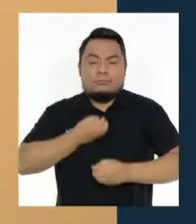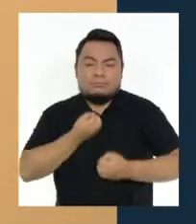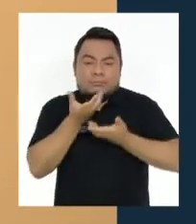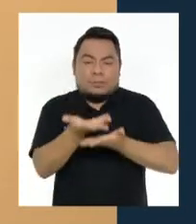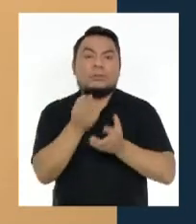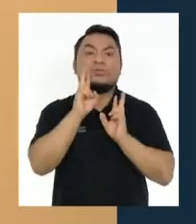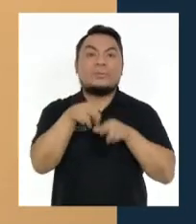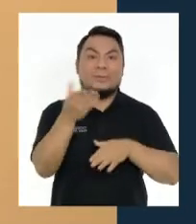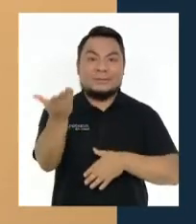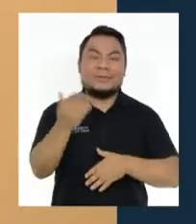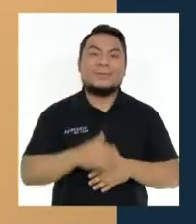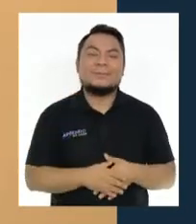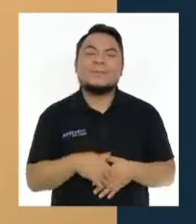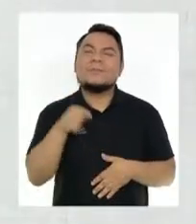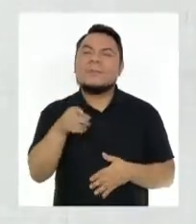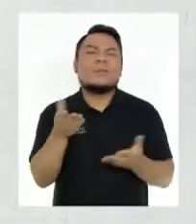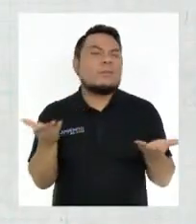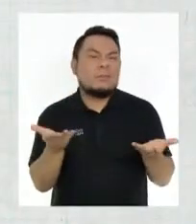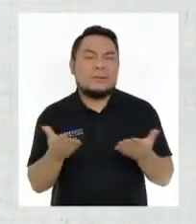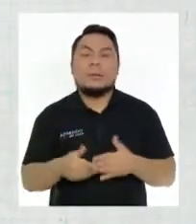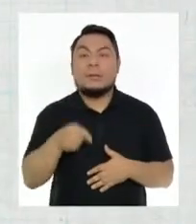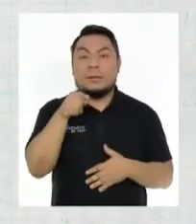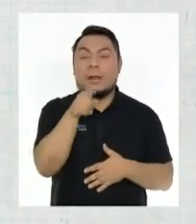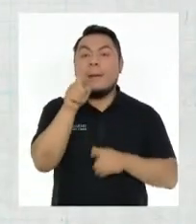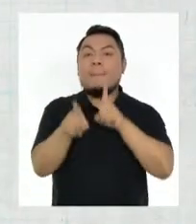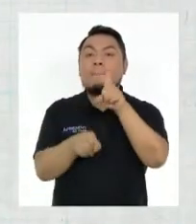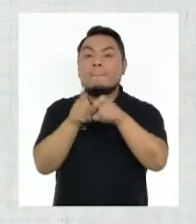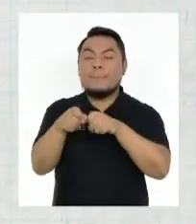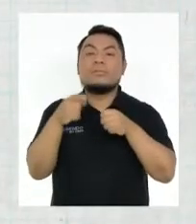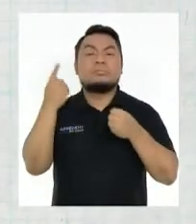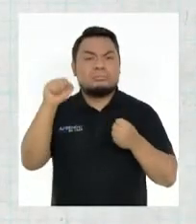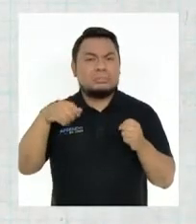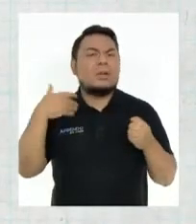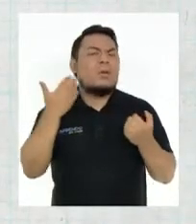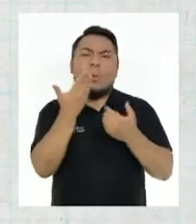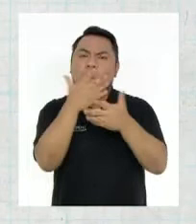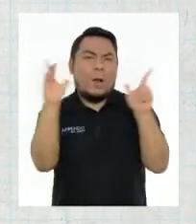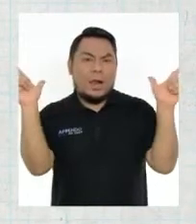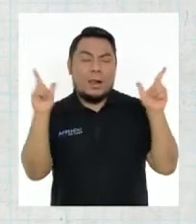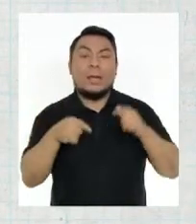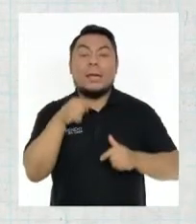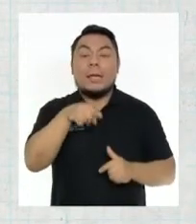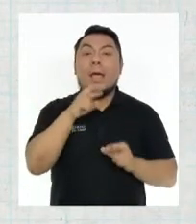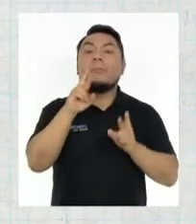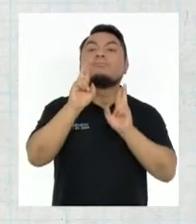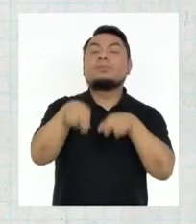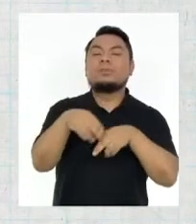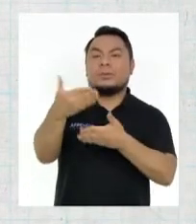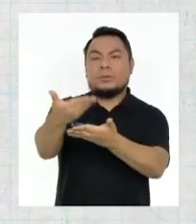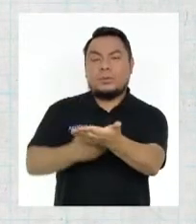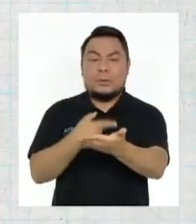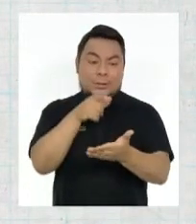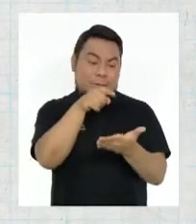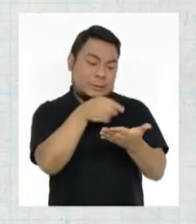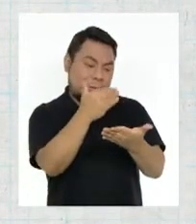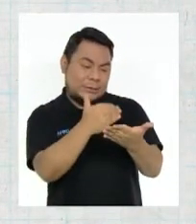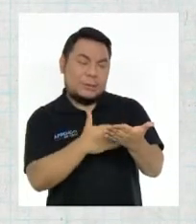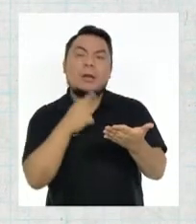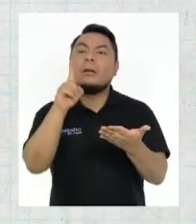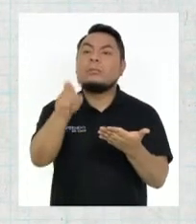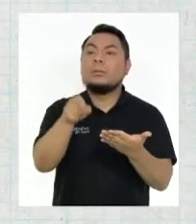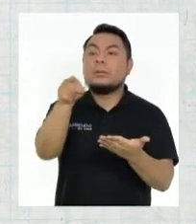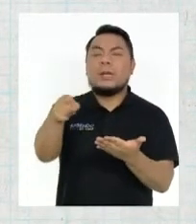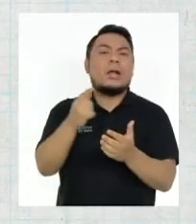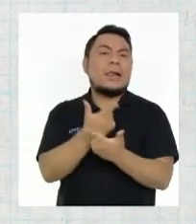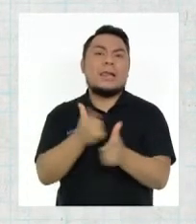respuesta. Estas pueden ser preguntas abiertas. Las respuestas son dadas por el encuestado con total